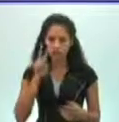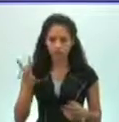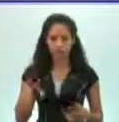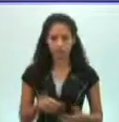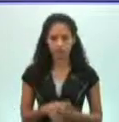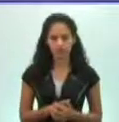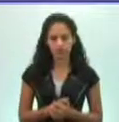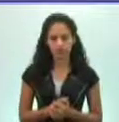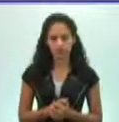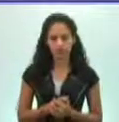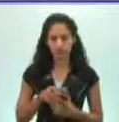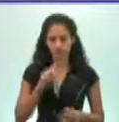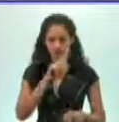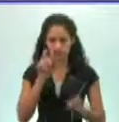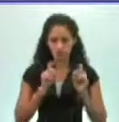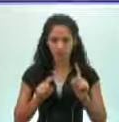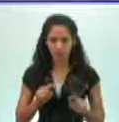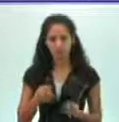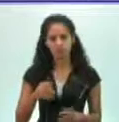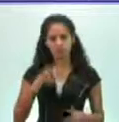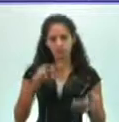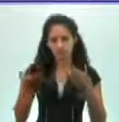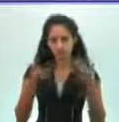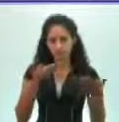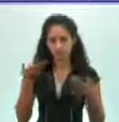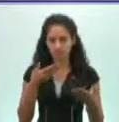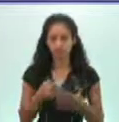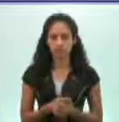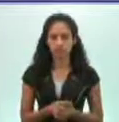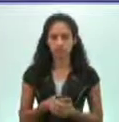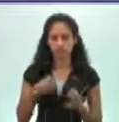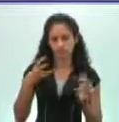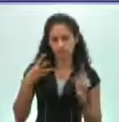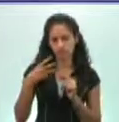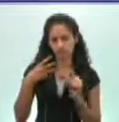entrevista, encuesta o por búsqueda bibliográfica. En una